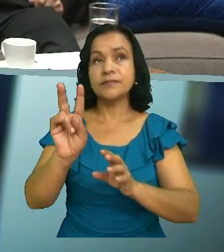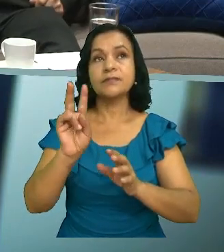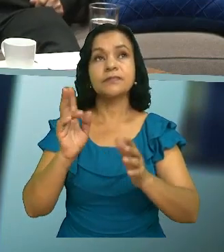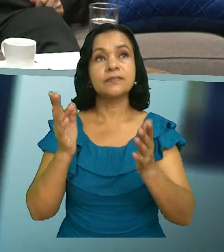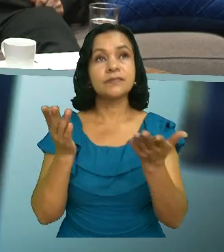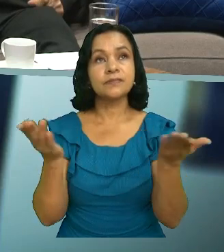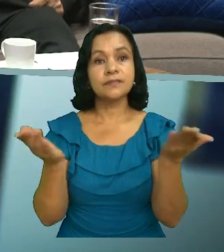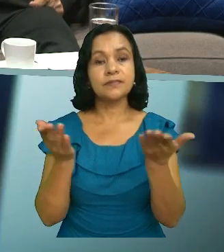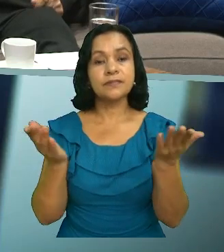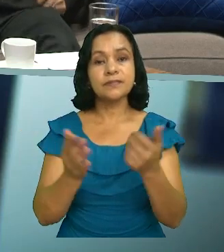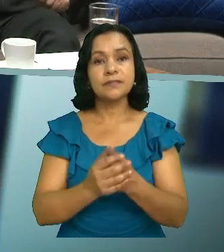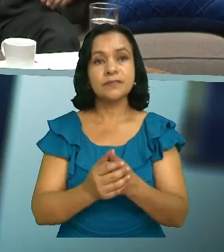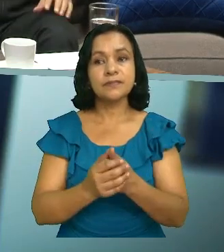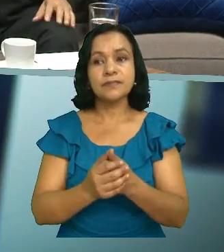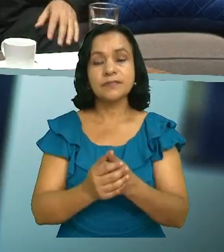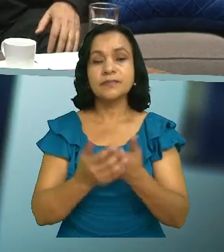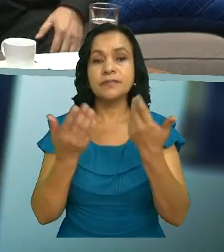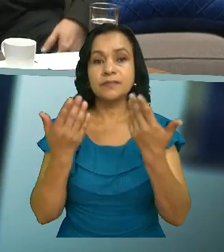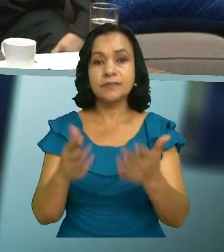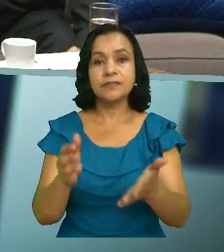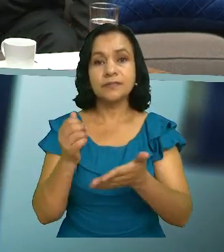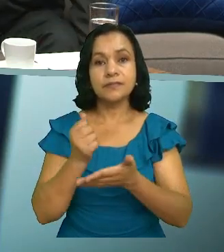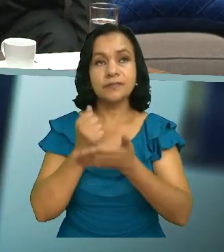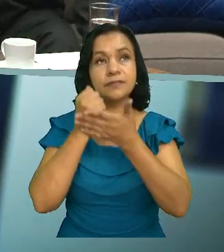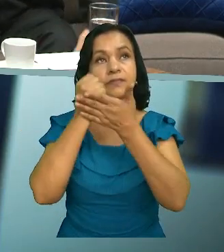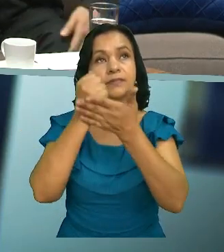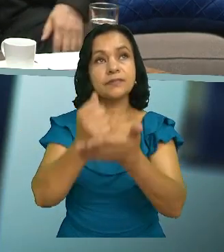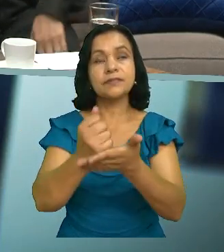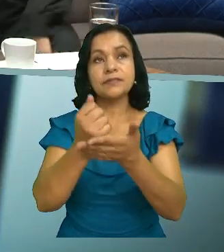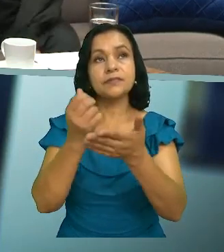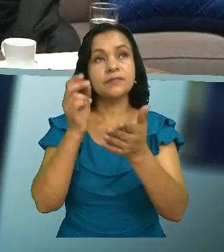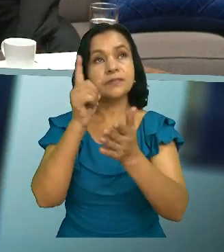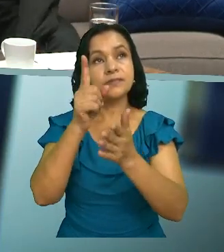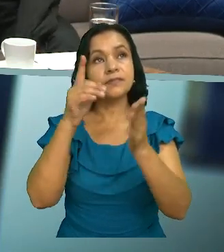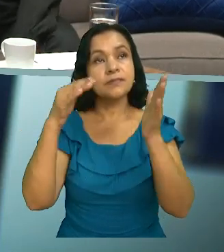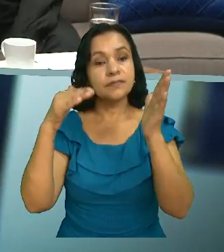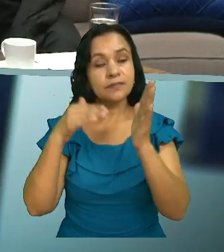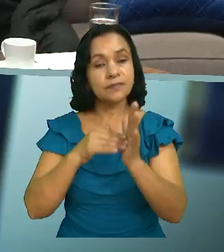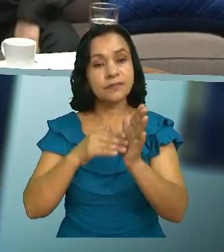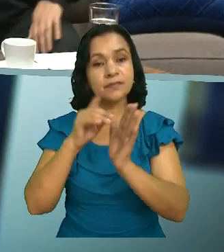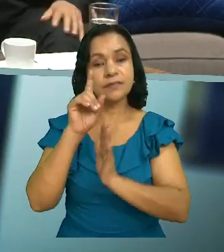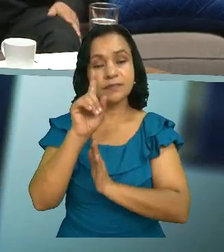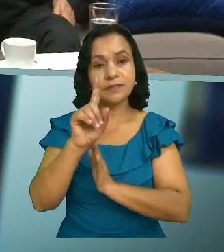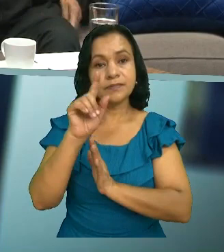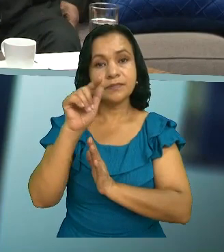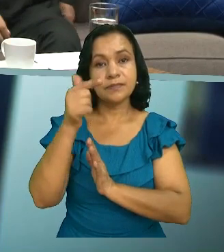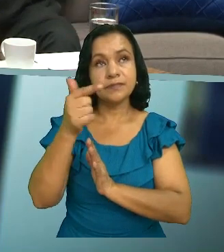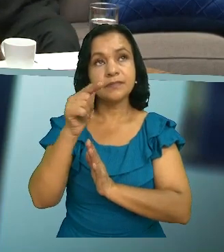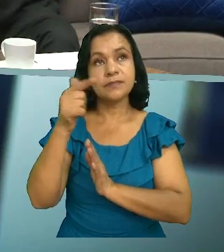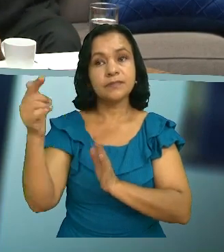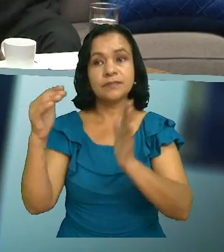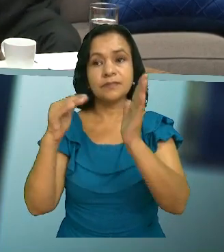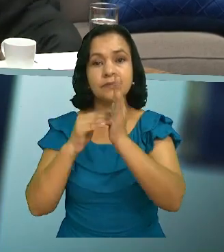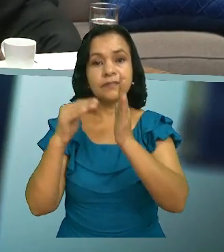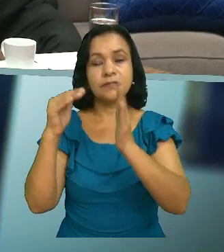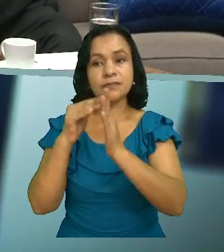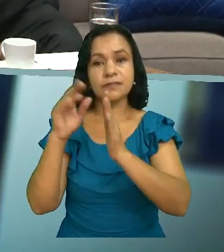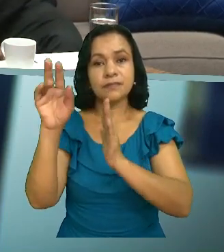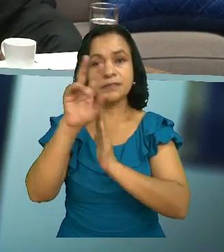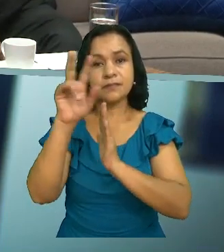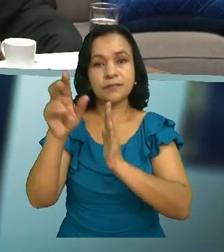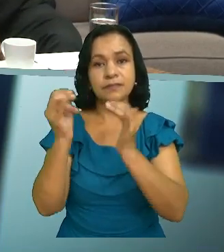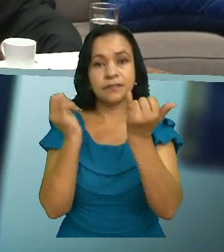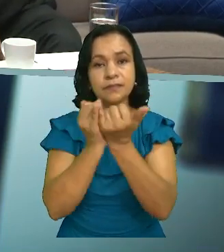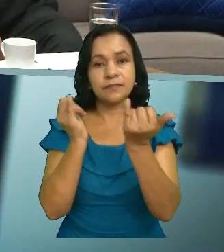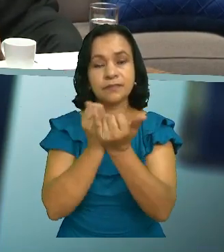Nosotros hemos invertido ahí ya la cantidad de 1.177 millones de córdobas. Si pudiéramos ponerlo,